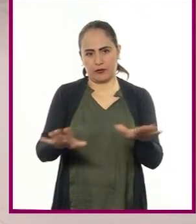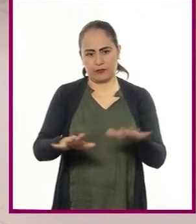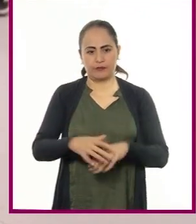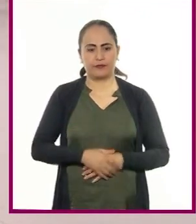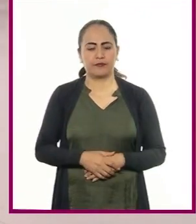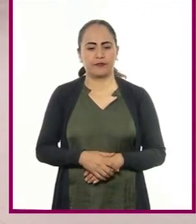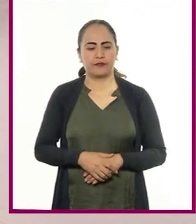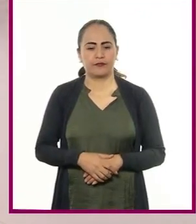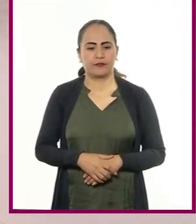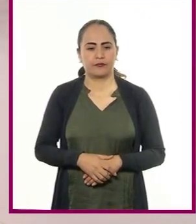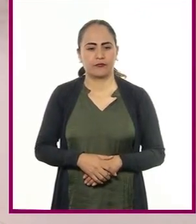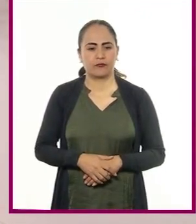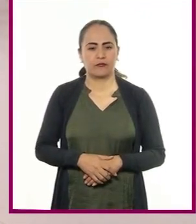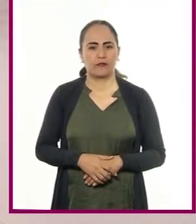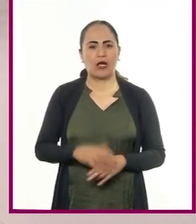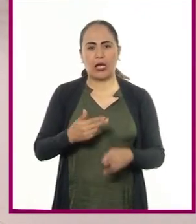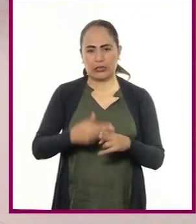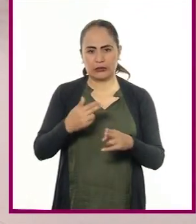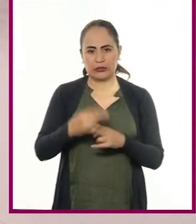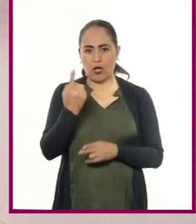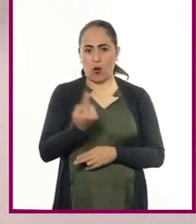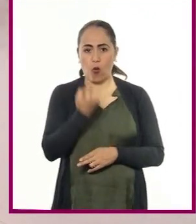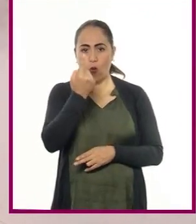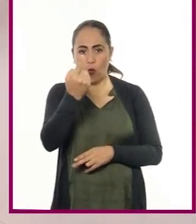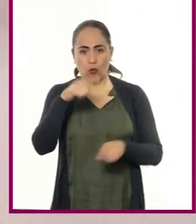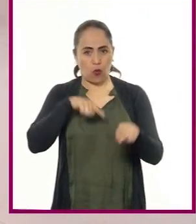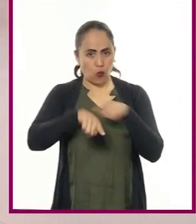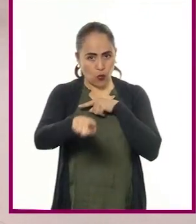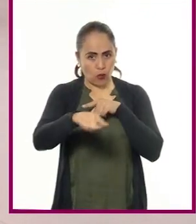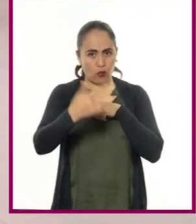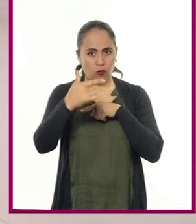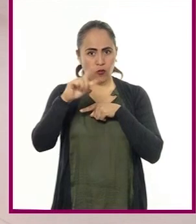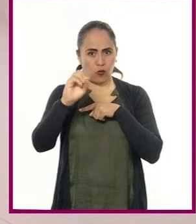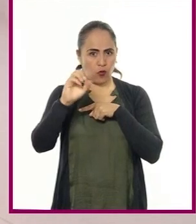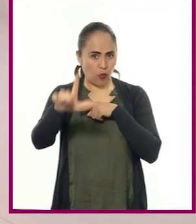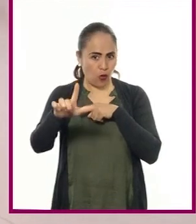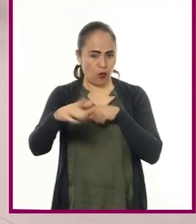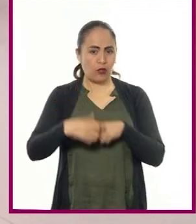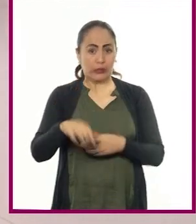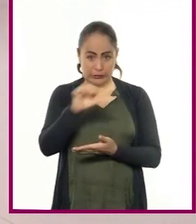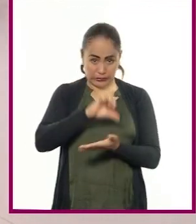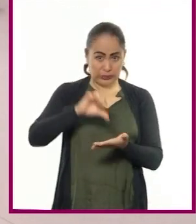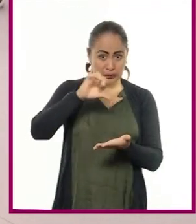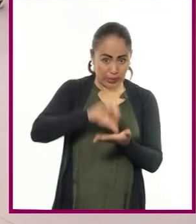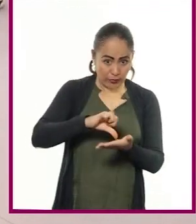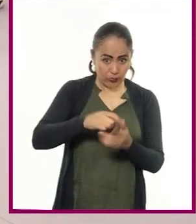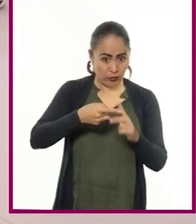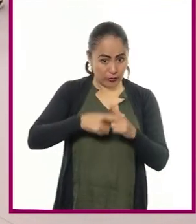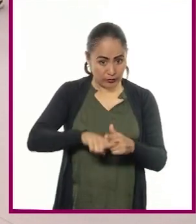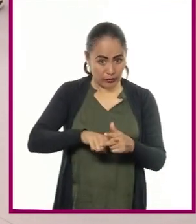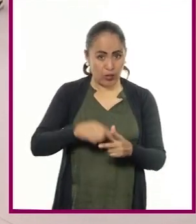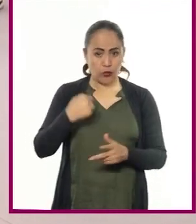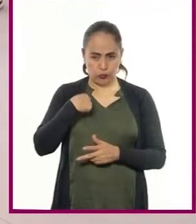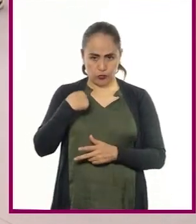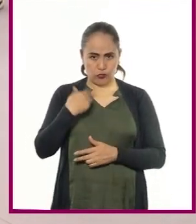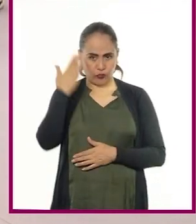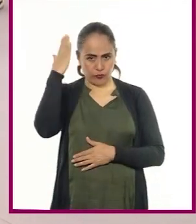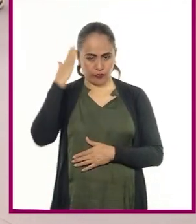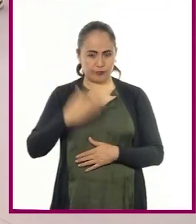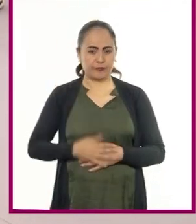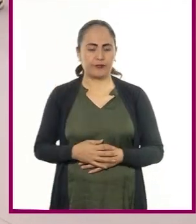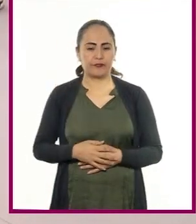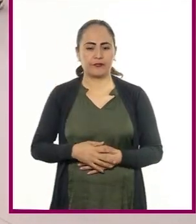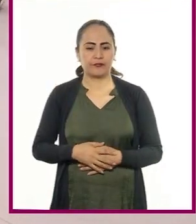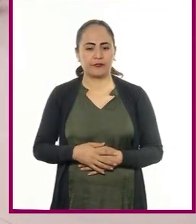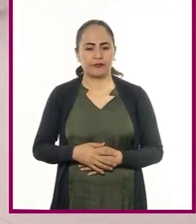para el juego hasta que alguien anote gol. ¿Cómo inicia el juego? ¿Desde el centro? Yo se los aviento, a ver. ¿Para qué